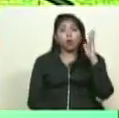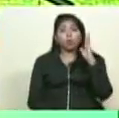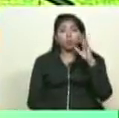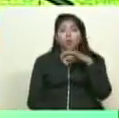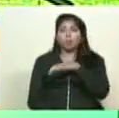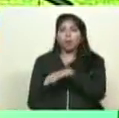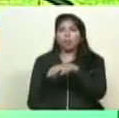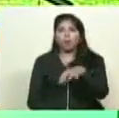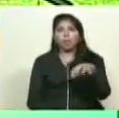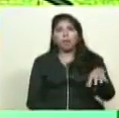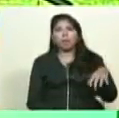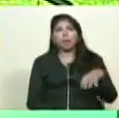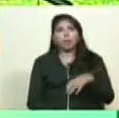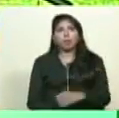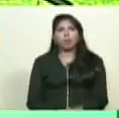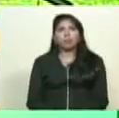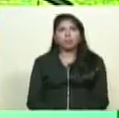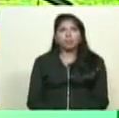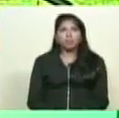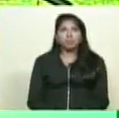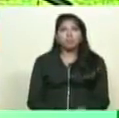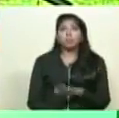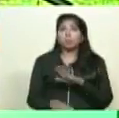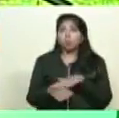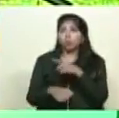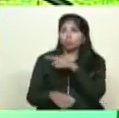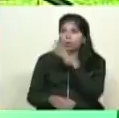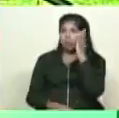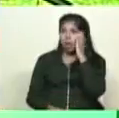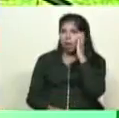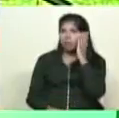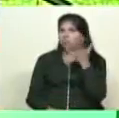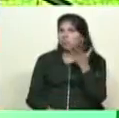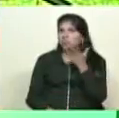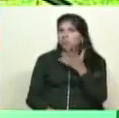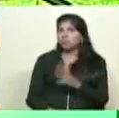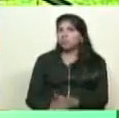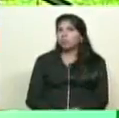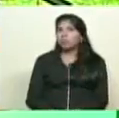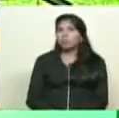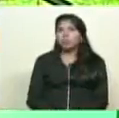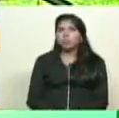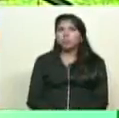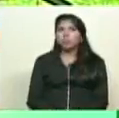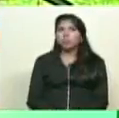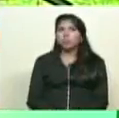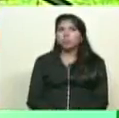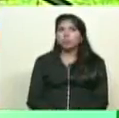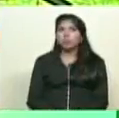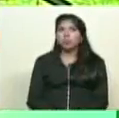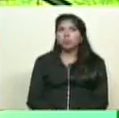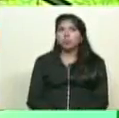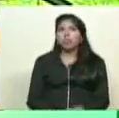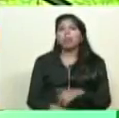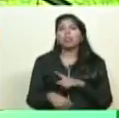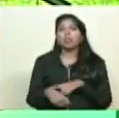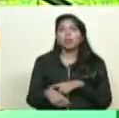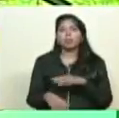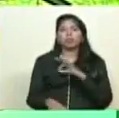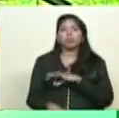del CPT. Porque ustedes saben, hermanos, hermanas, es tiempo de